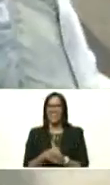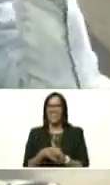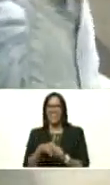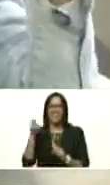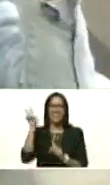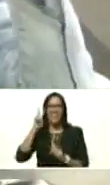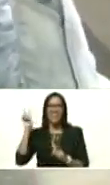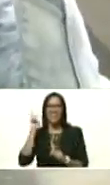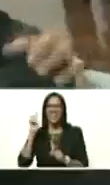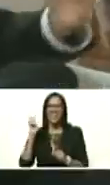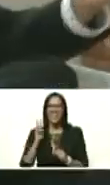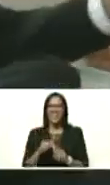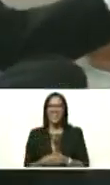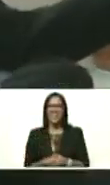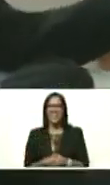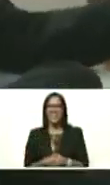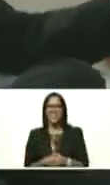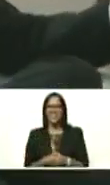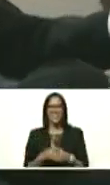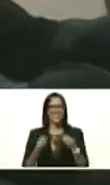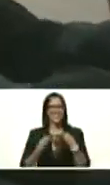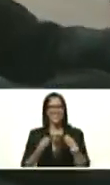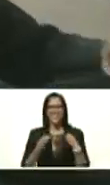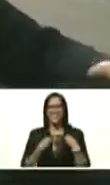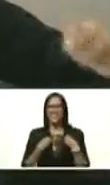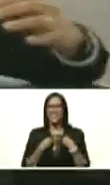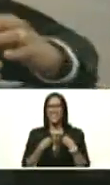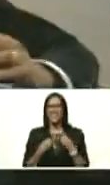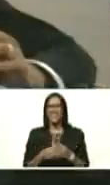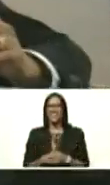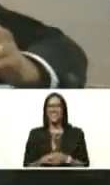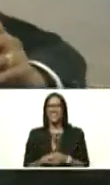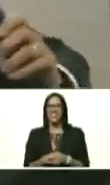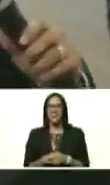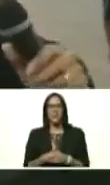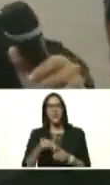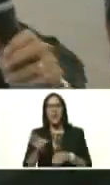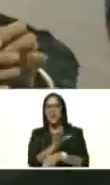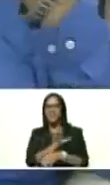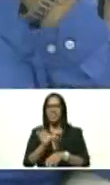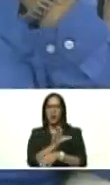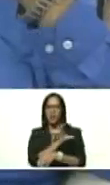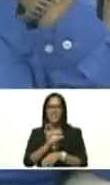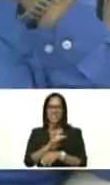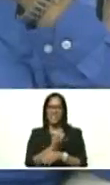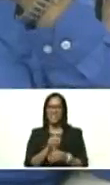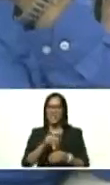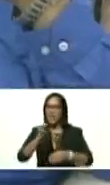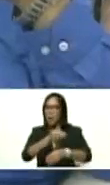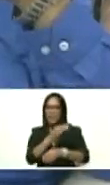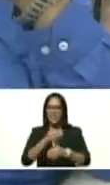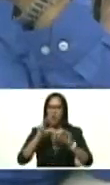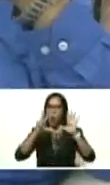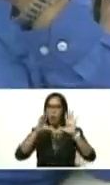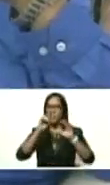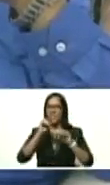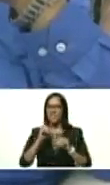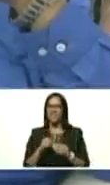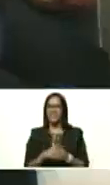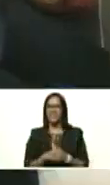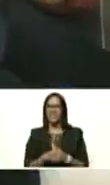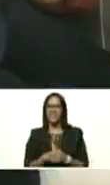En Venezuela vive mi flor. Una cancioncita así del merengue bravío, pues, de los 80. Oh,